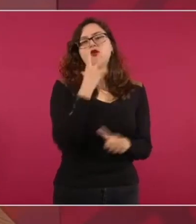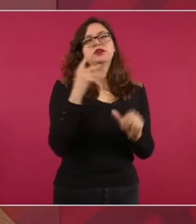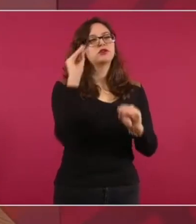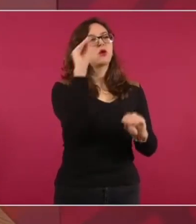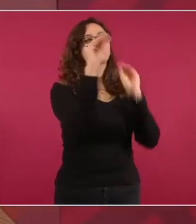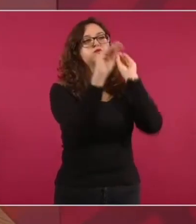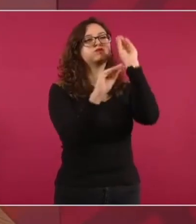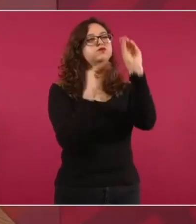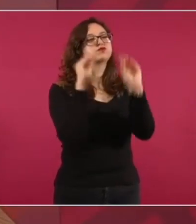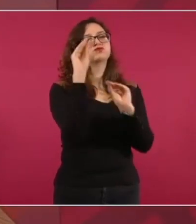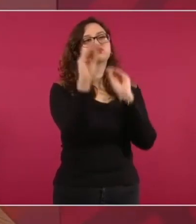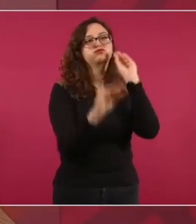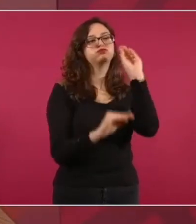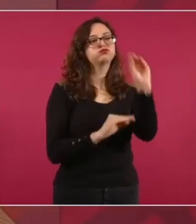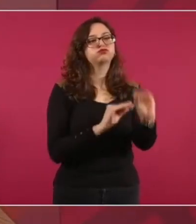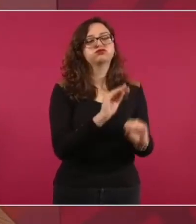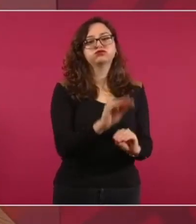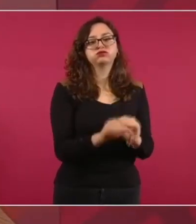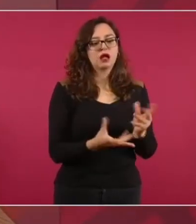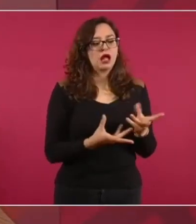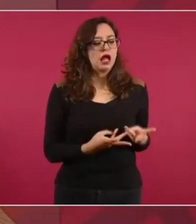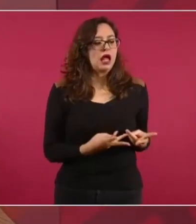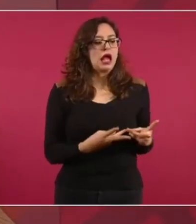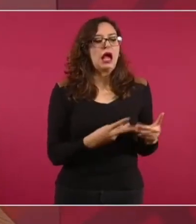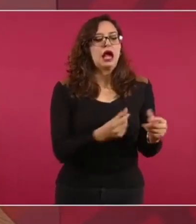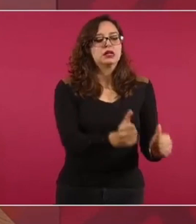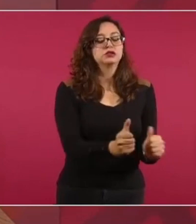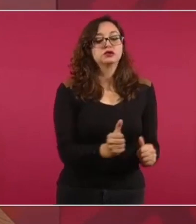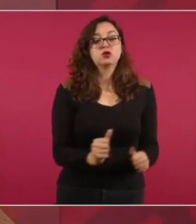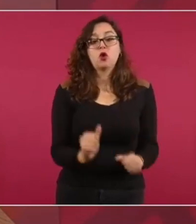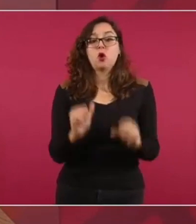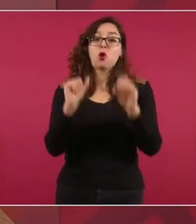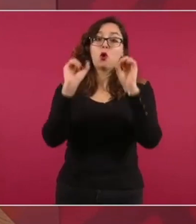o acciones filantrópicas,